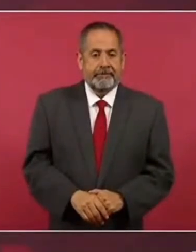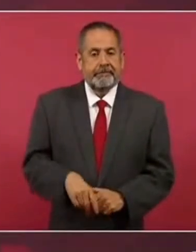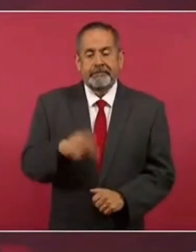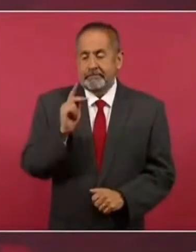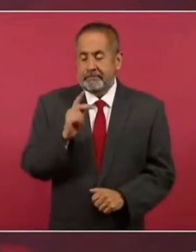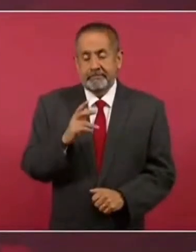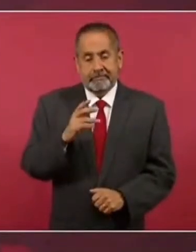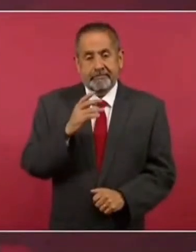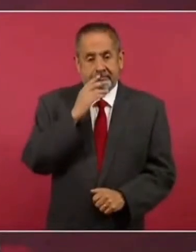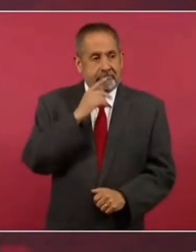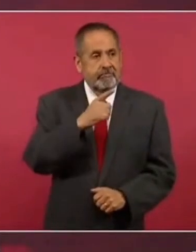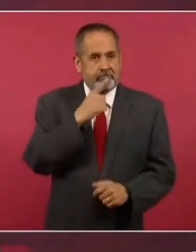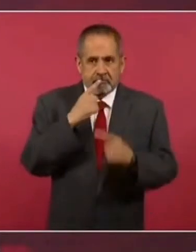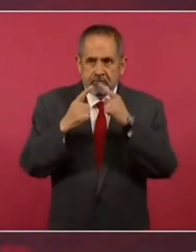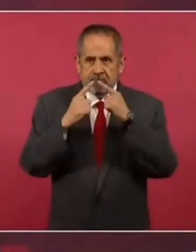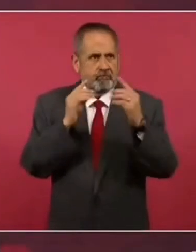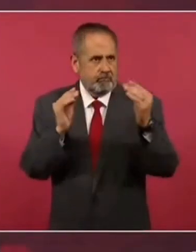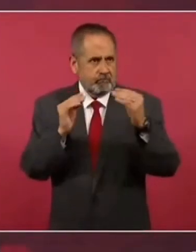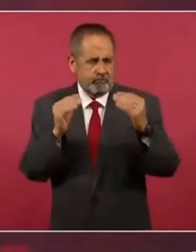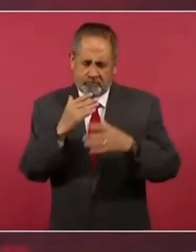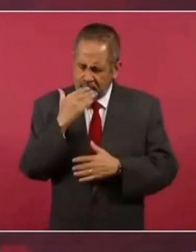es muy buena la polémica,